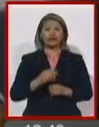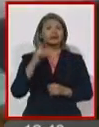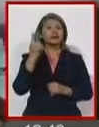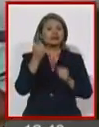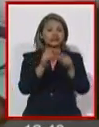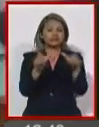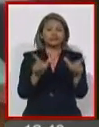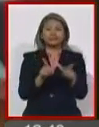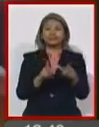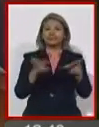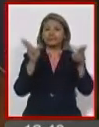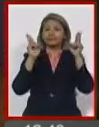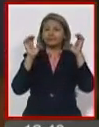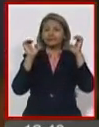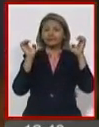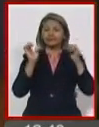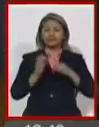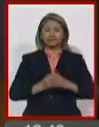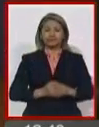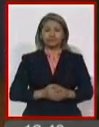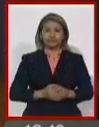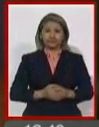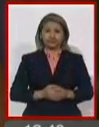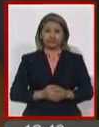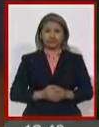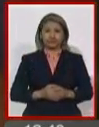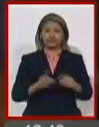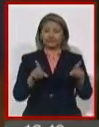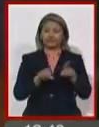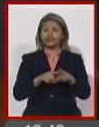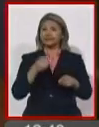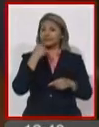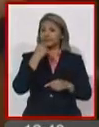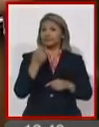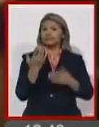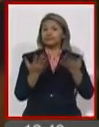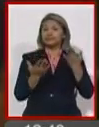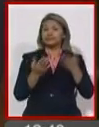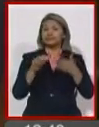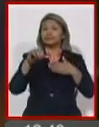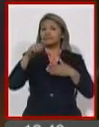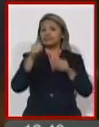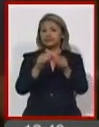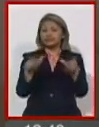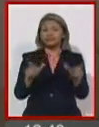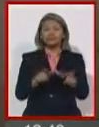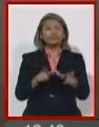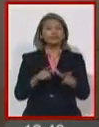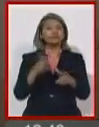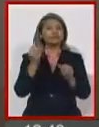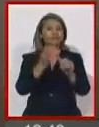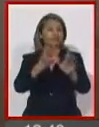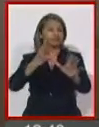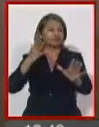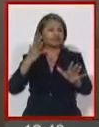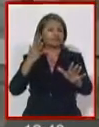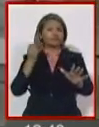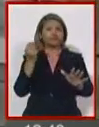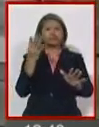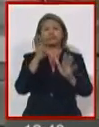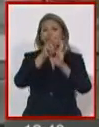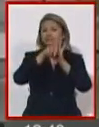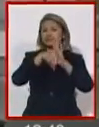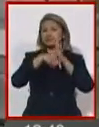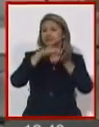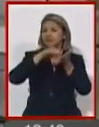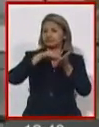caja, que es la caja de emergencia. Yo inclusive había sugerido que por lo menos habiliten otra caja porque se hace fila hasta 3, 4 horas